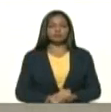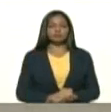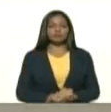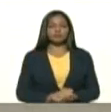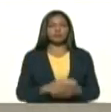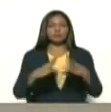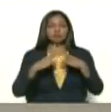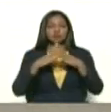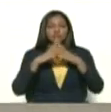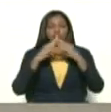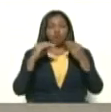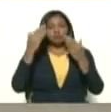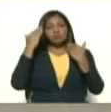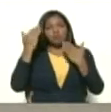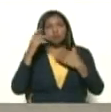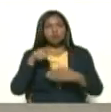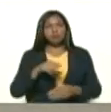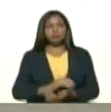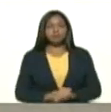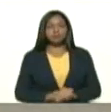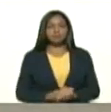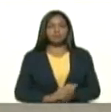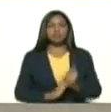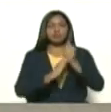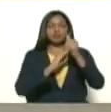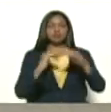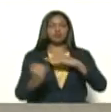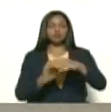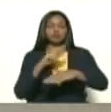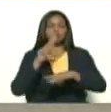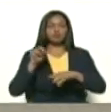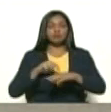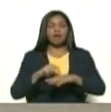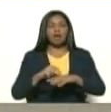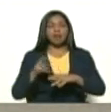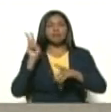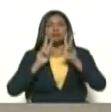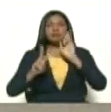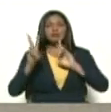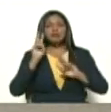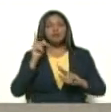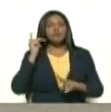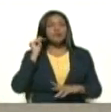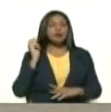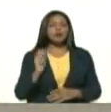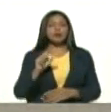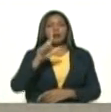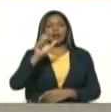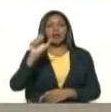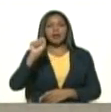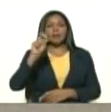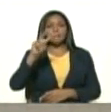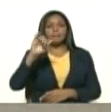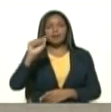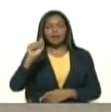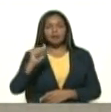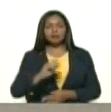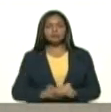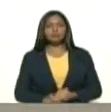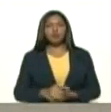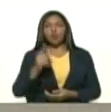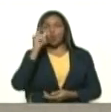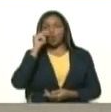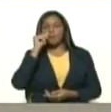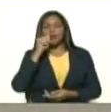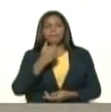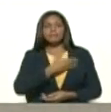mis saludos. A la directora del Instituto Nacional de Higiene, doctora Lesbia Muro. Al doctor Gregorio